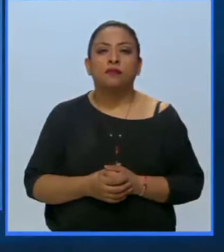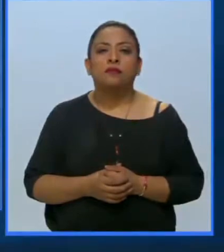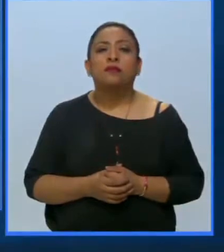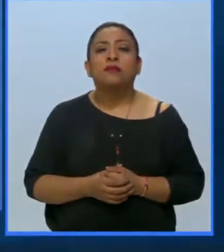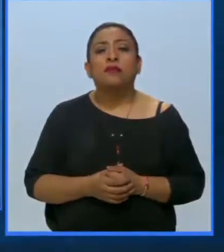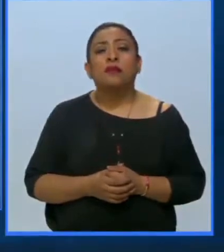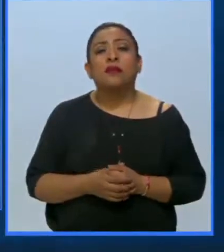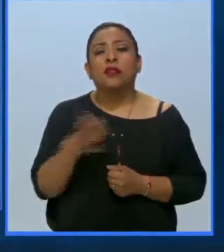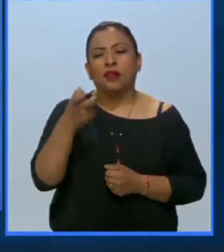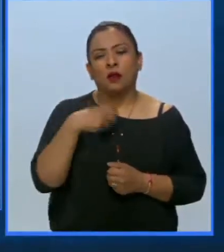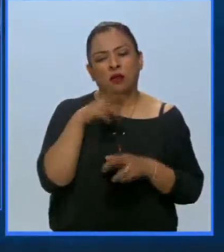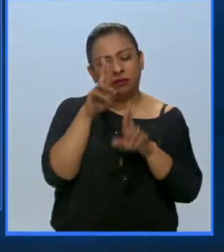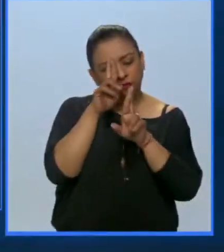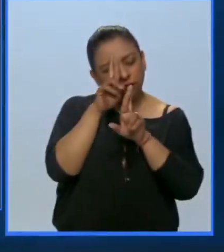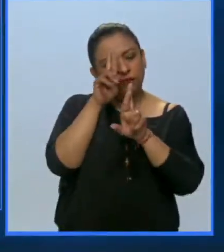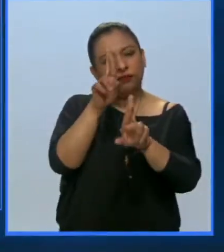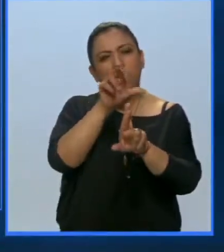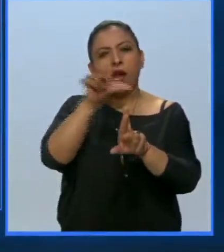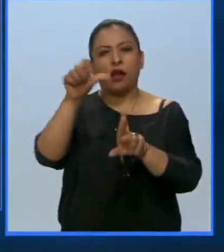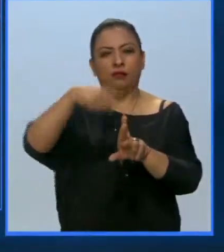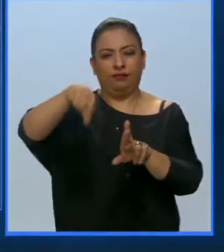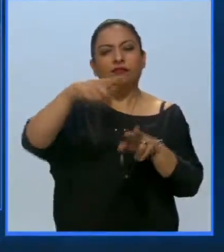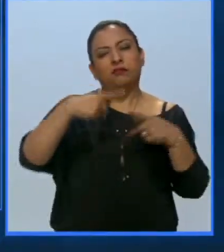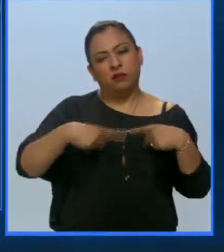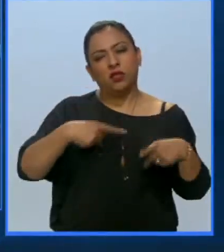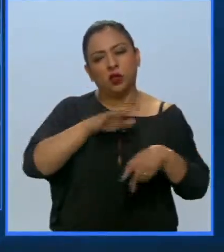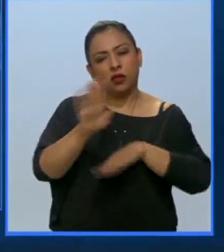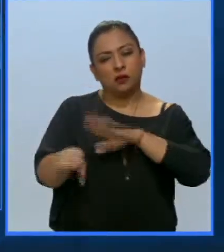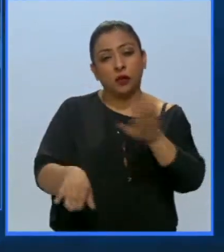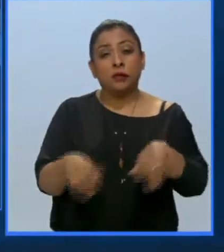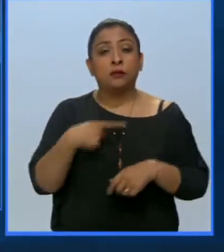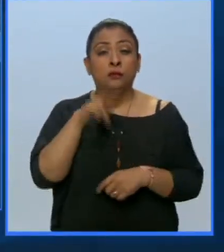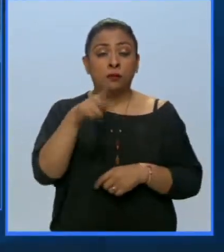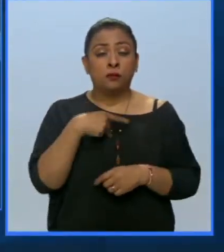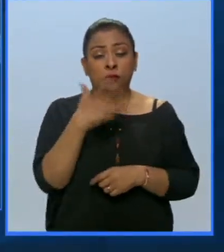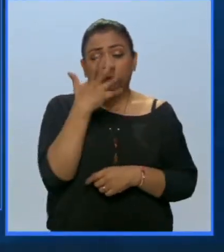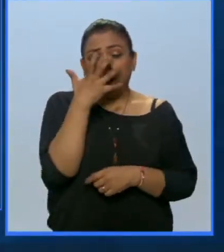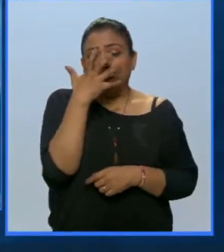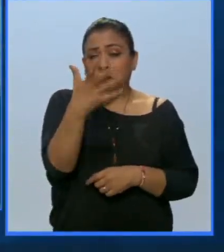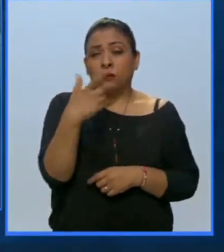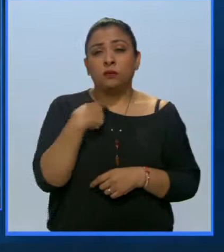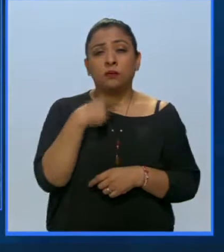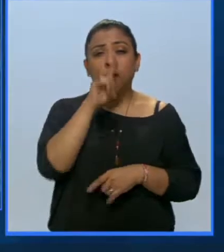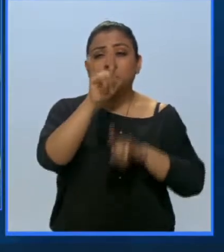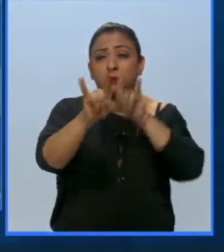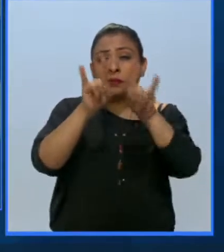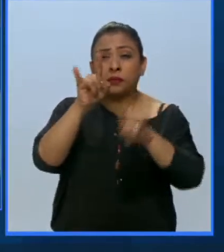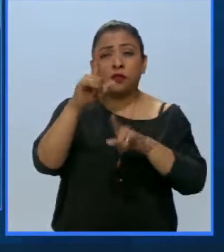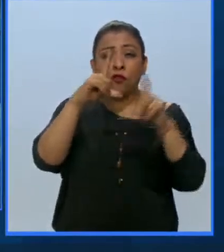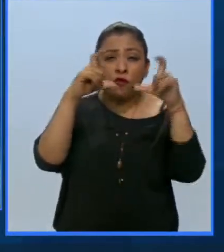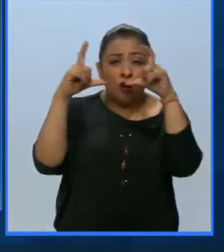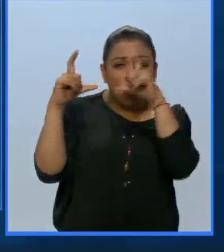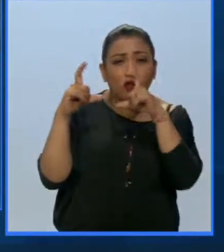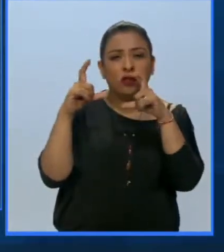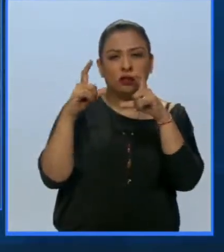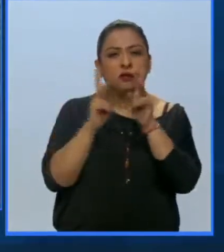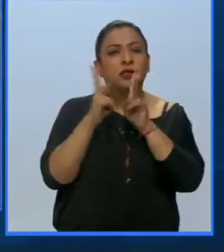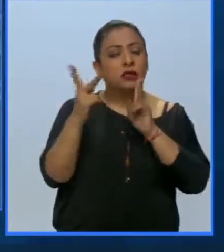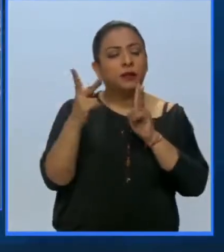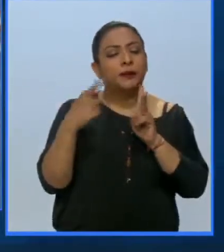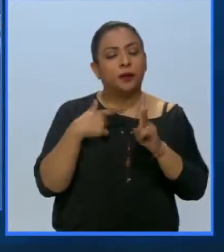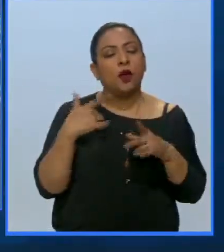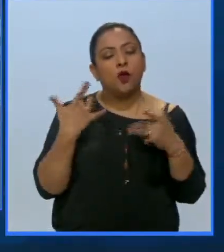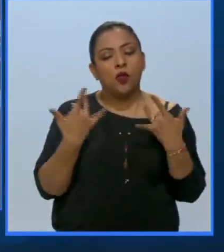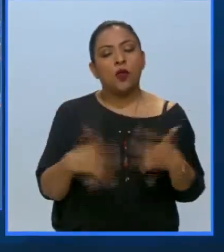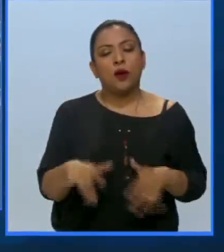Pues más que nada este homenaje en parte es por ellos, ¿no? El ver todas las ceremonias, ver las fotografías de mis vecinos, sí duele, sí